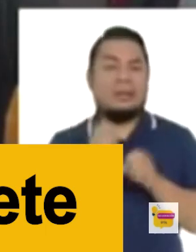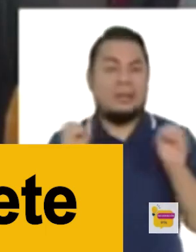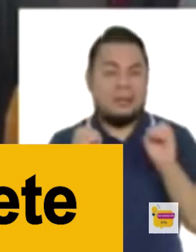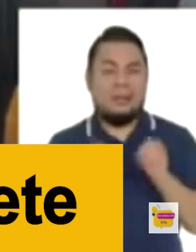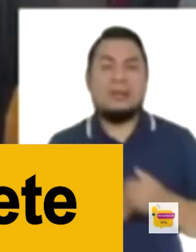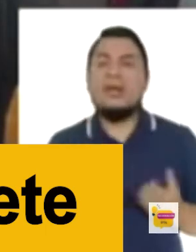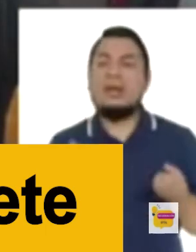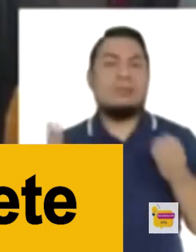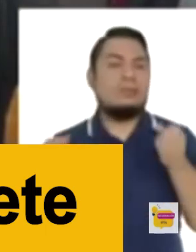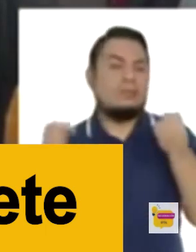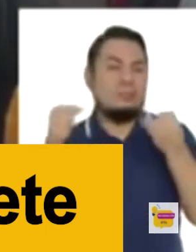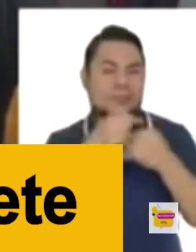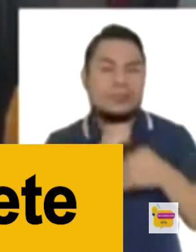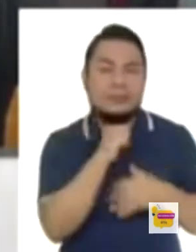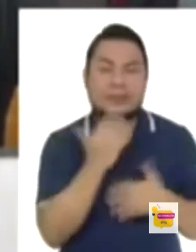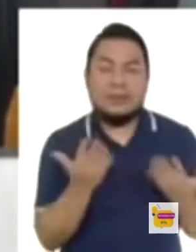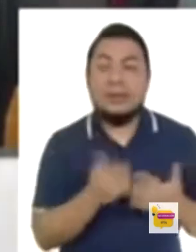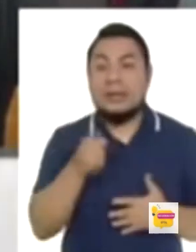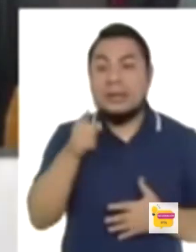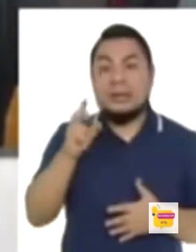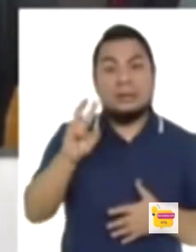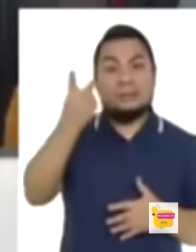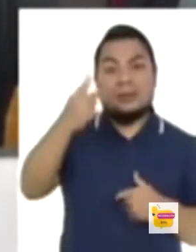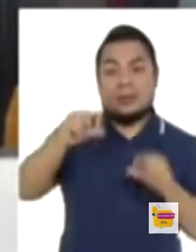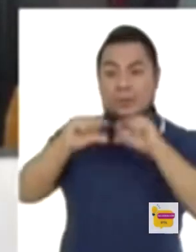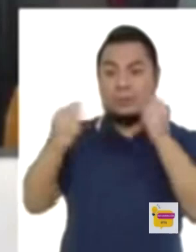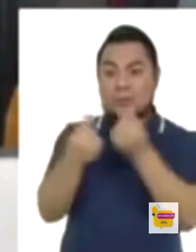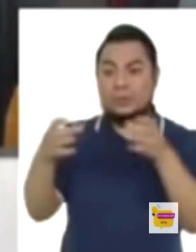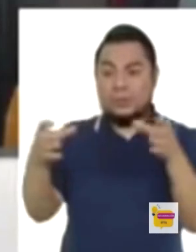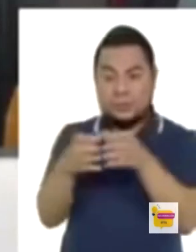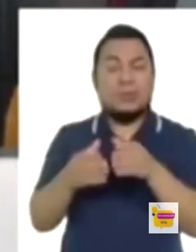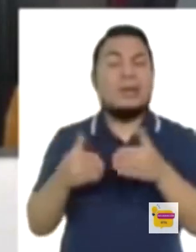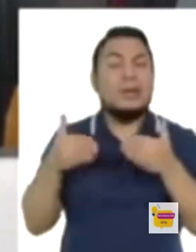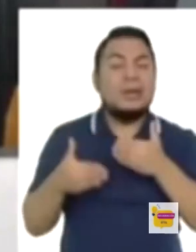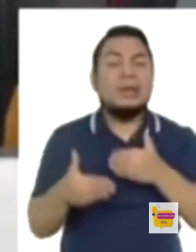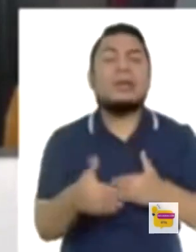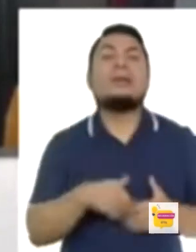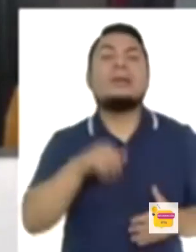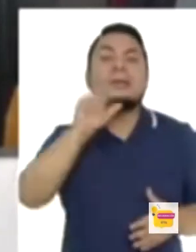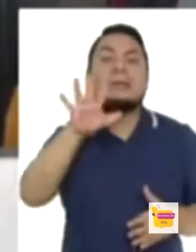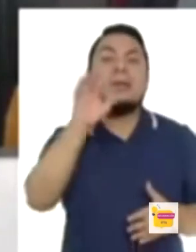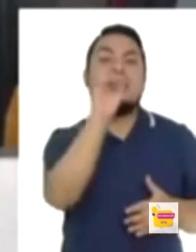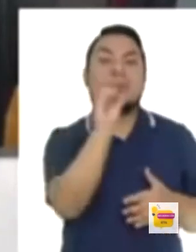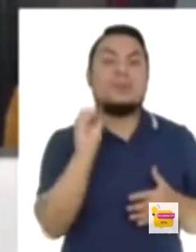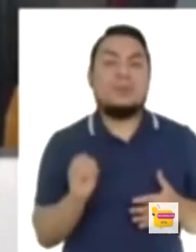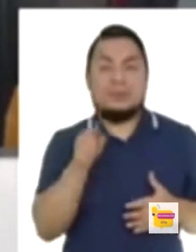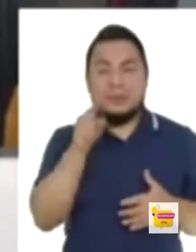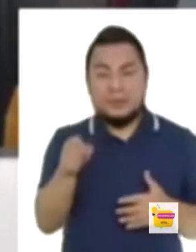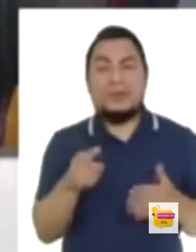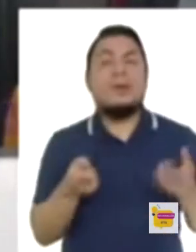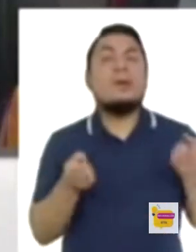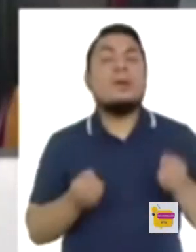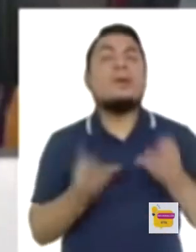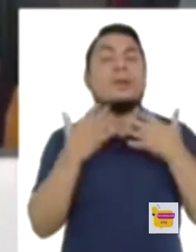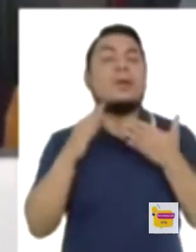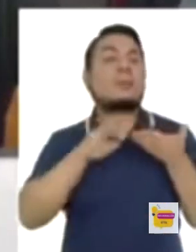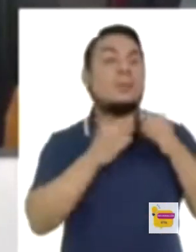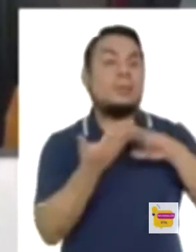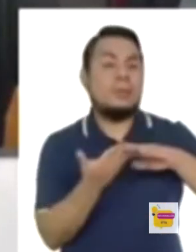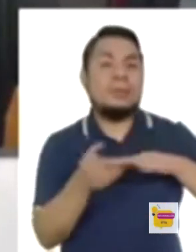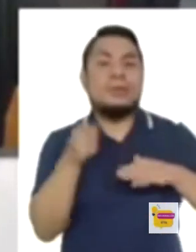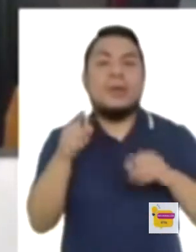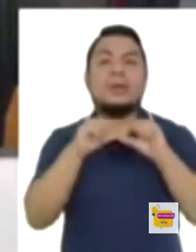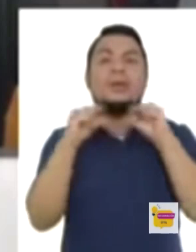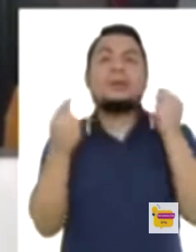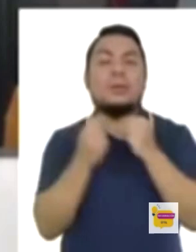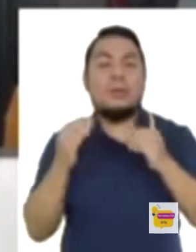y demás. Para este segundo grupo que arranca el 5%, que en cuanto a población es